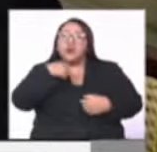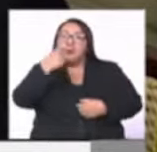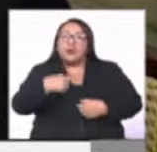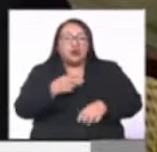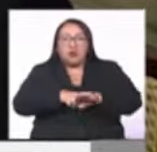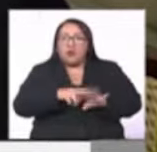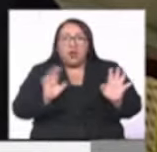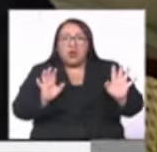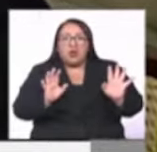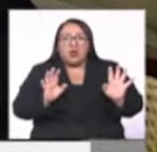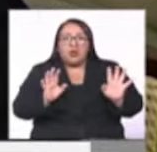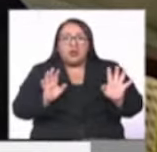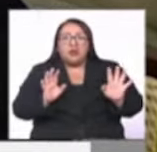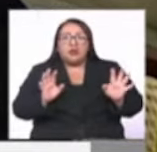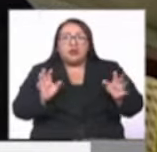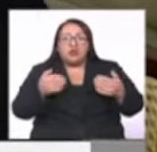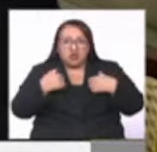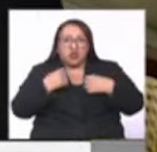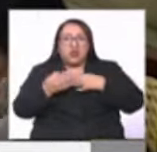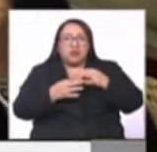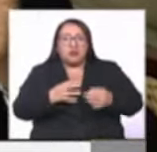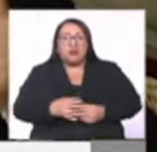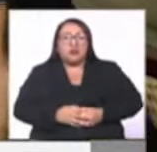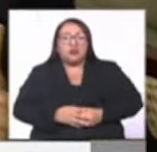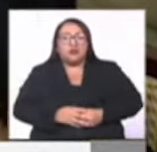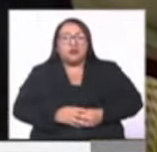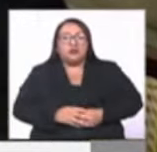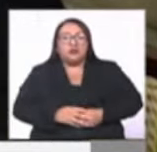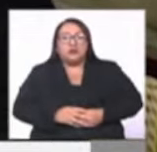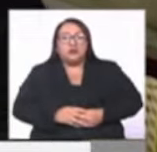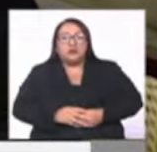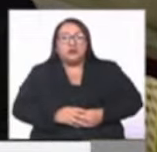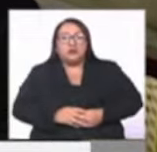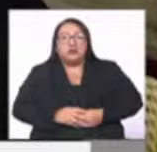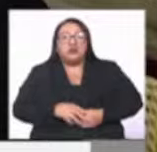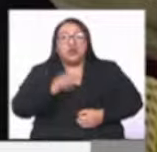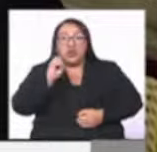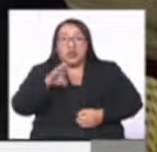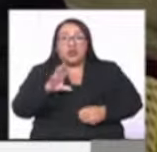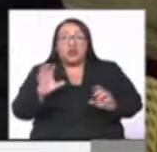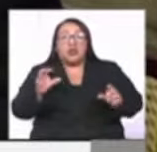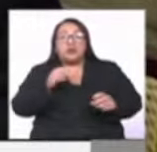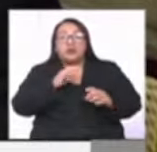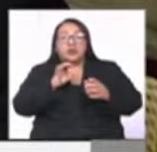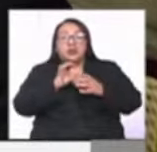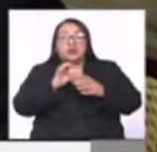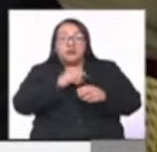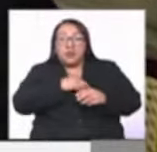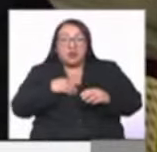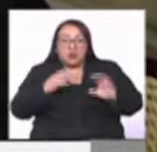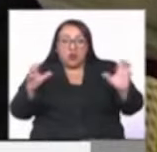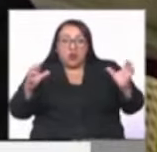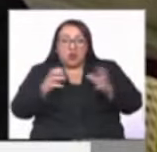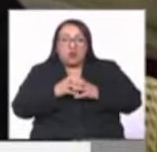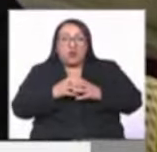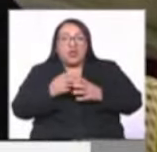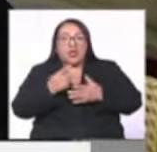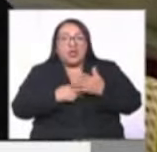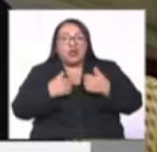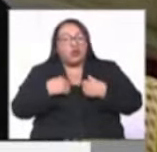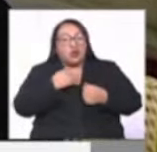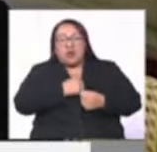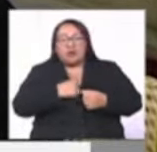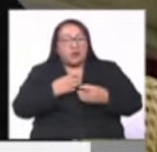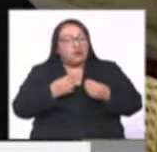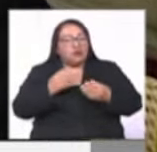ciudadano ya expresé a mis colegas del pleno de la junta y a la ciudadanía que lamentaba